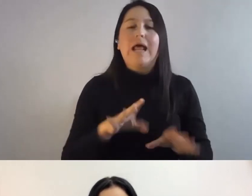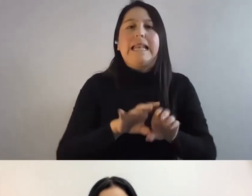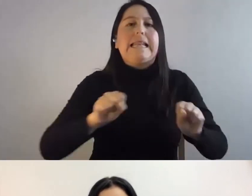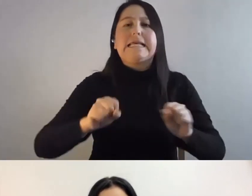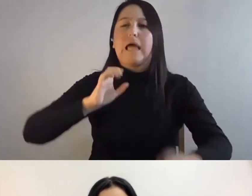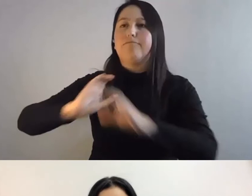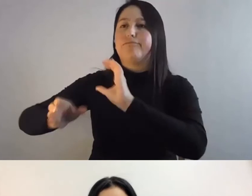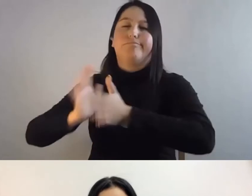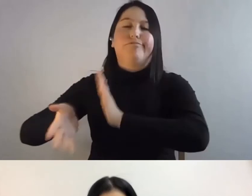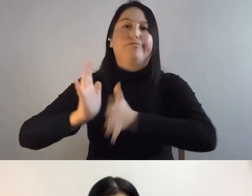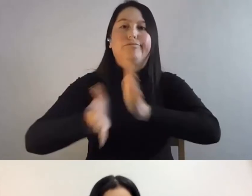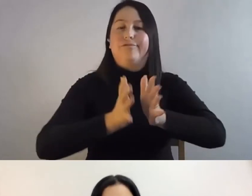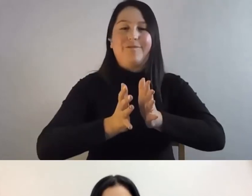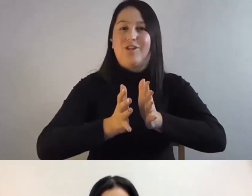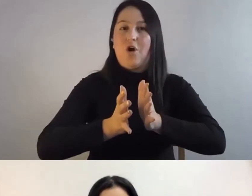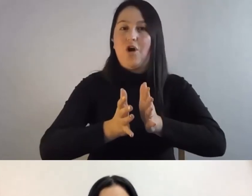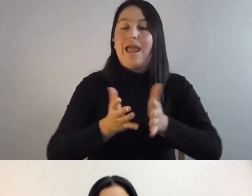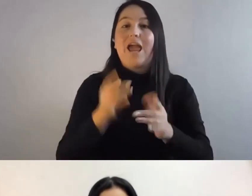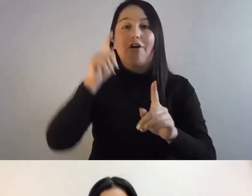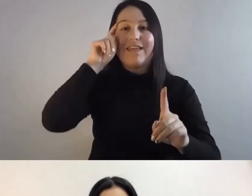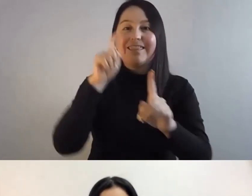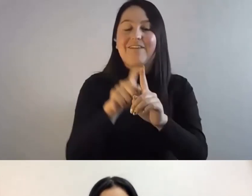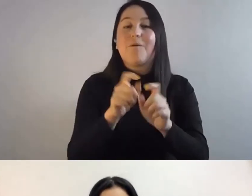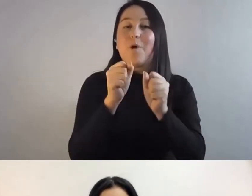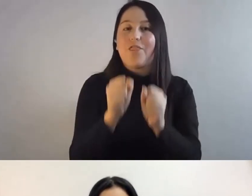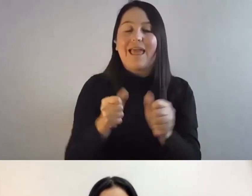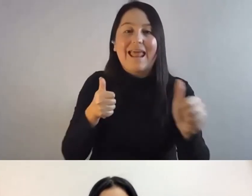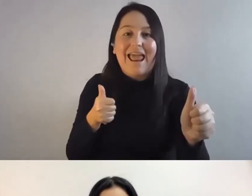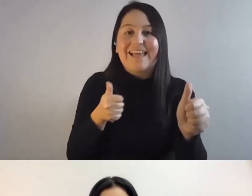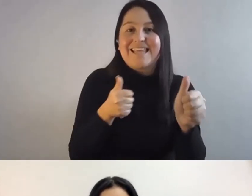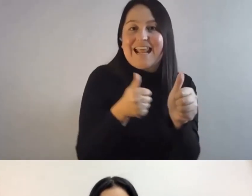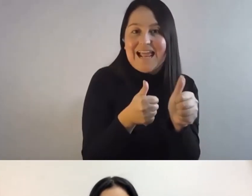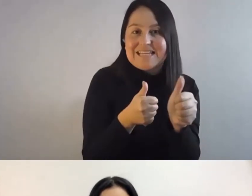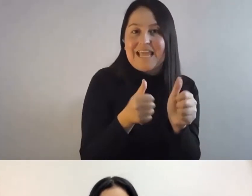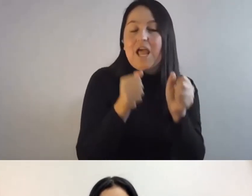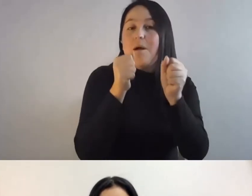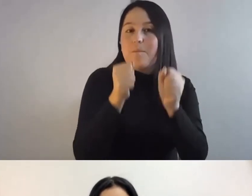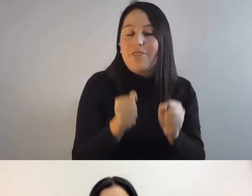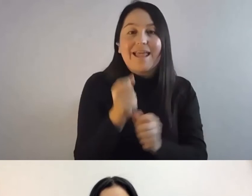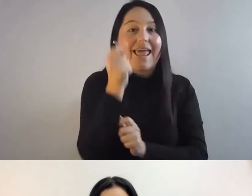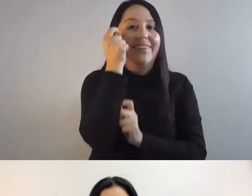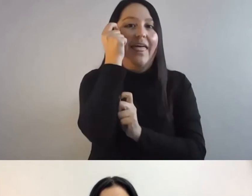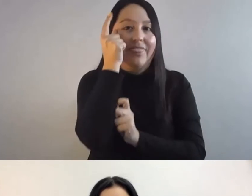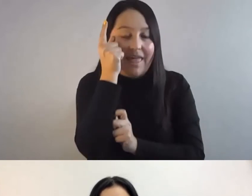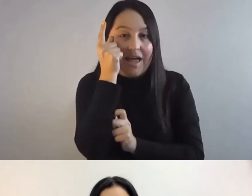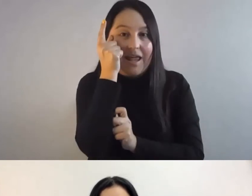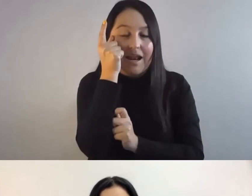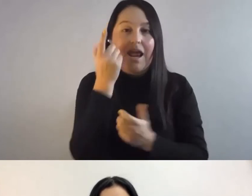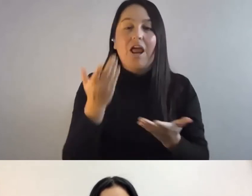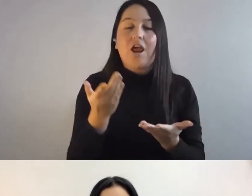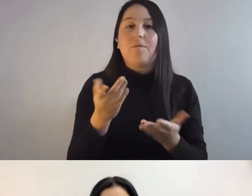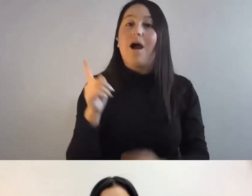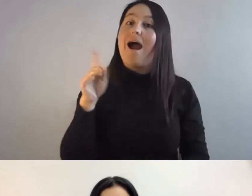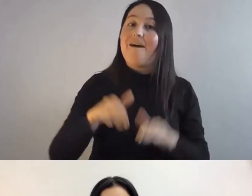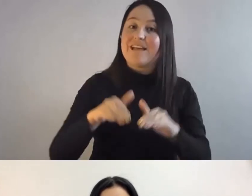poder acercarse, a poder entender. Dentro de una organización, de repente es difícil también mandar a un grupo